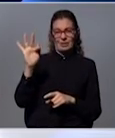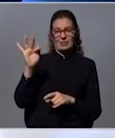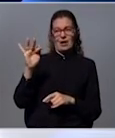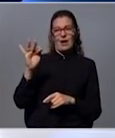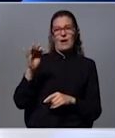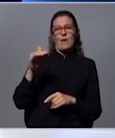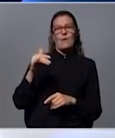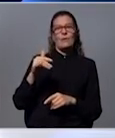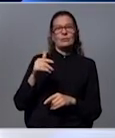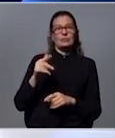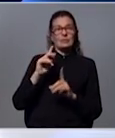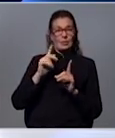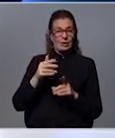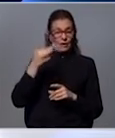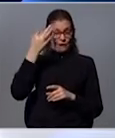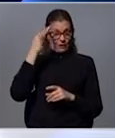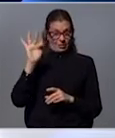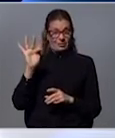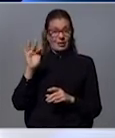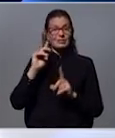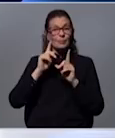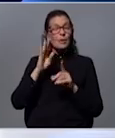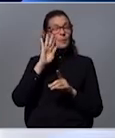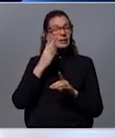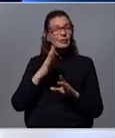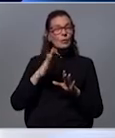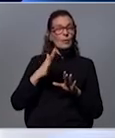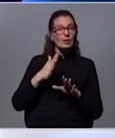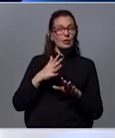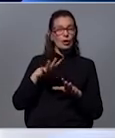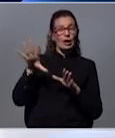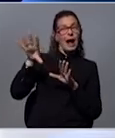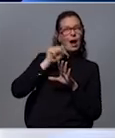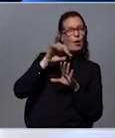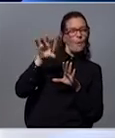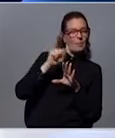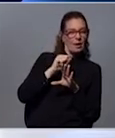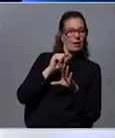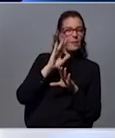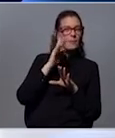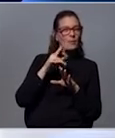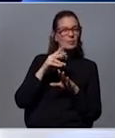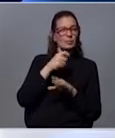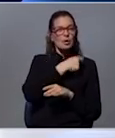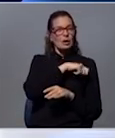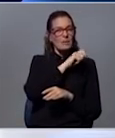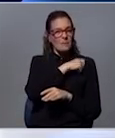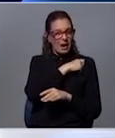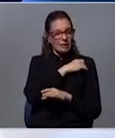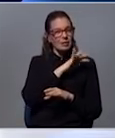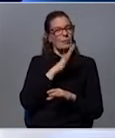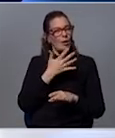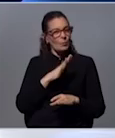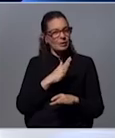nacional francesa que es parecido al modelo que queremos copiar que es el mismo modelo de españa la guardia civil